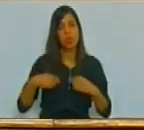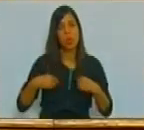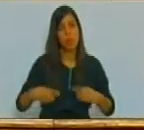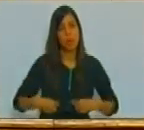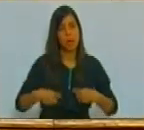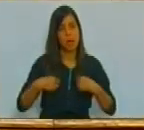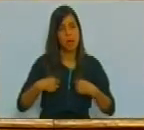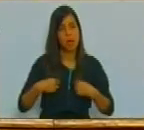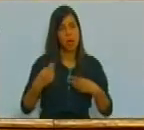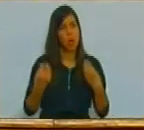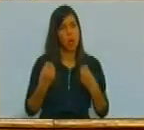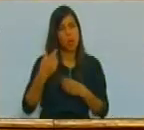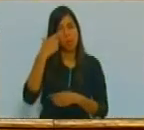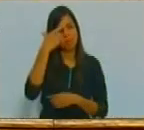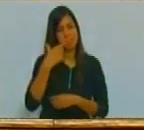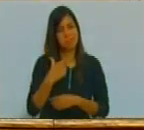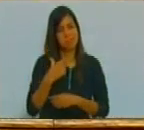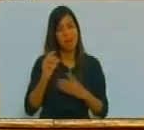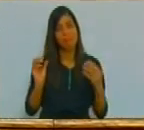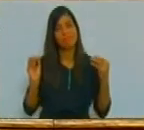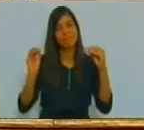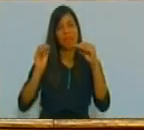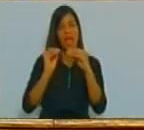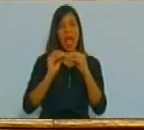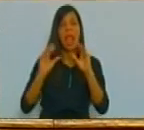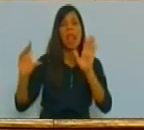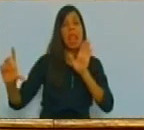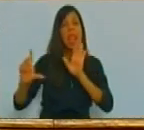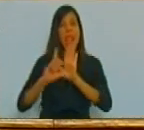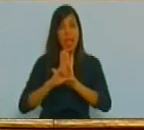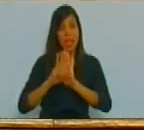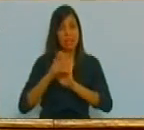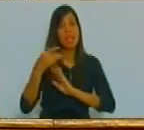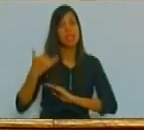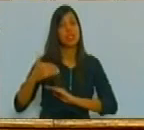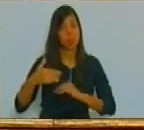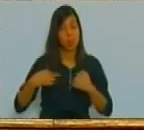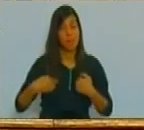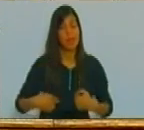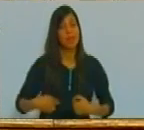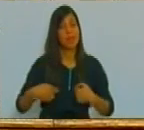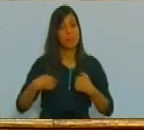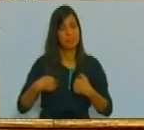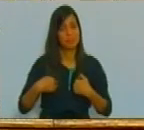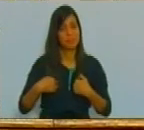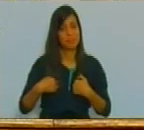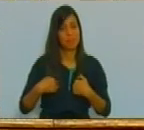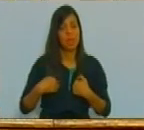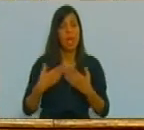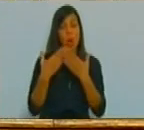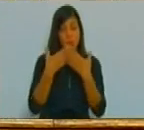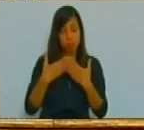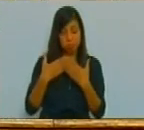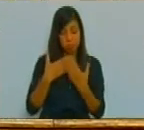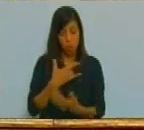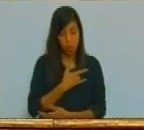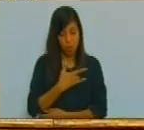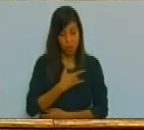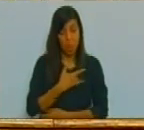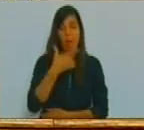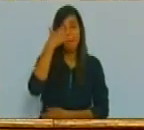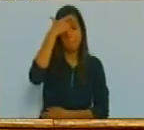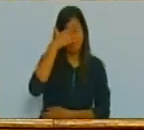de como su actuación debe estar apegada a los derechos humanos y si se da una actuación